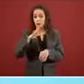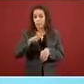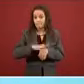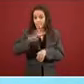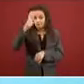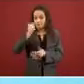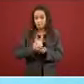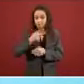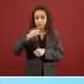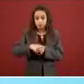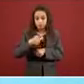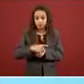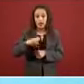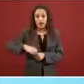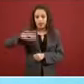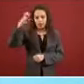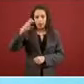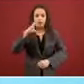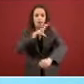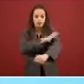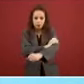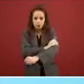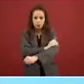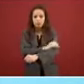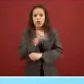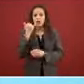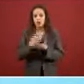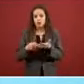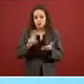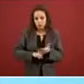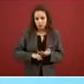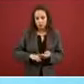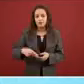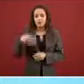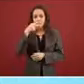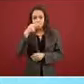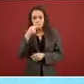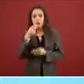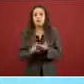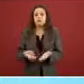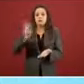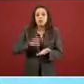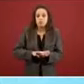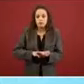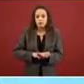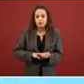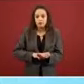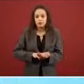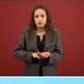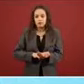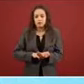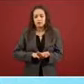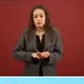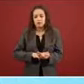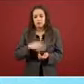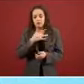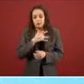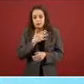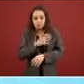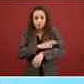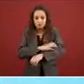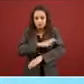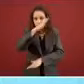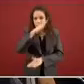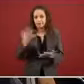además hipertensión, y además diabetes, y además fuma, y además todo lo demás, va